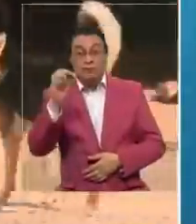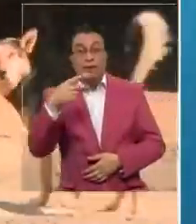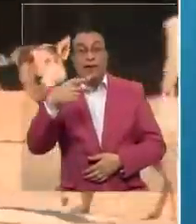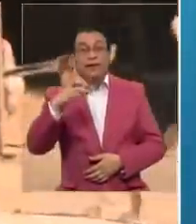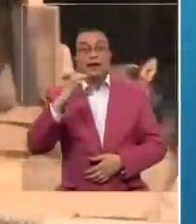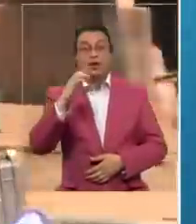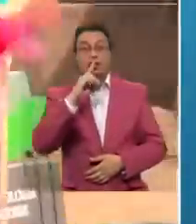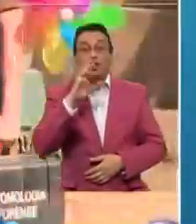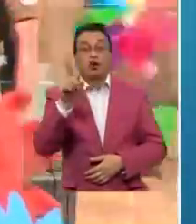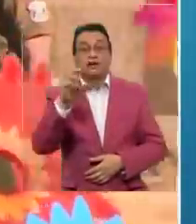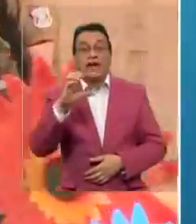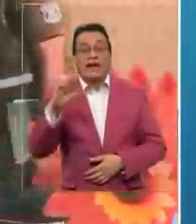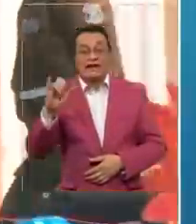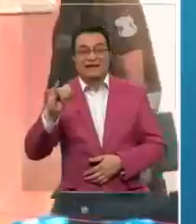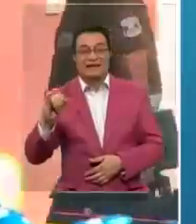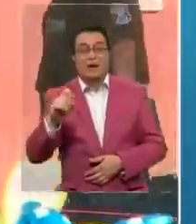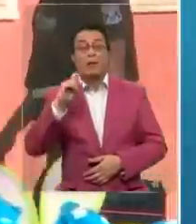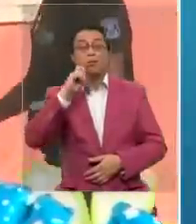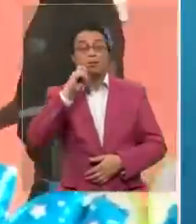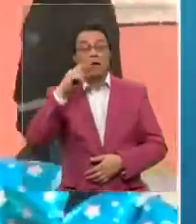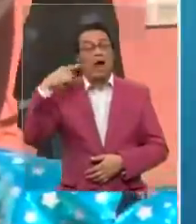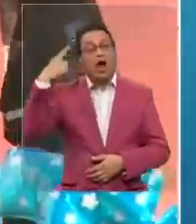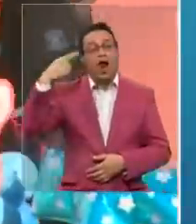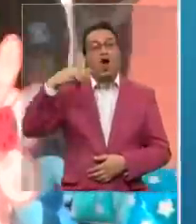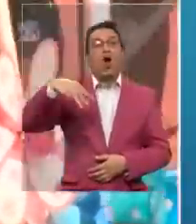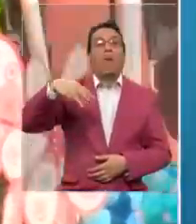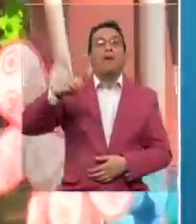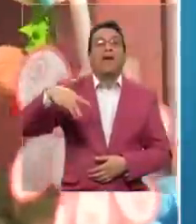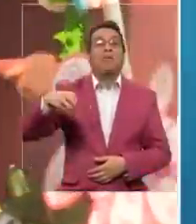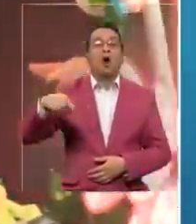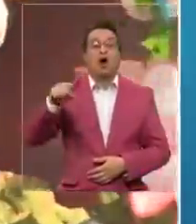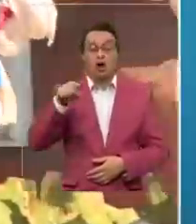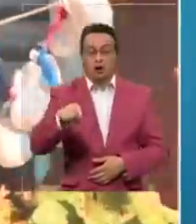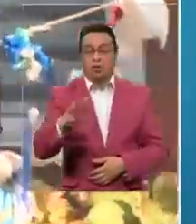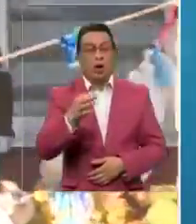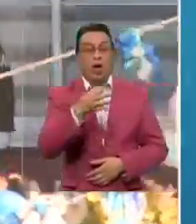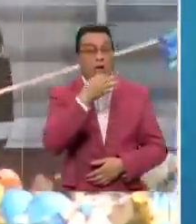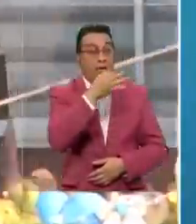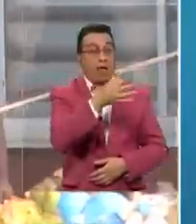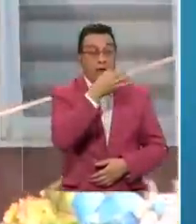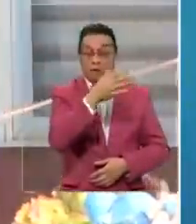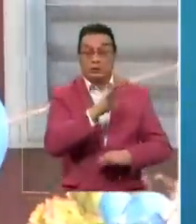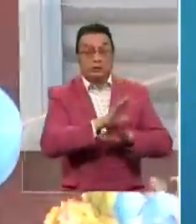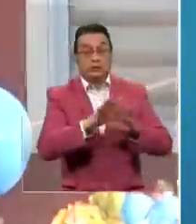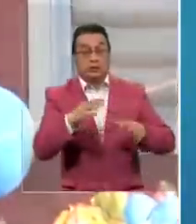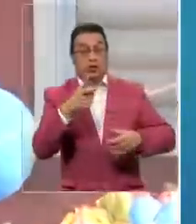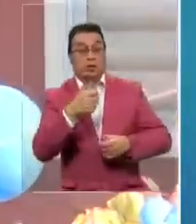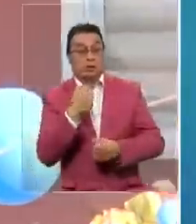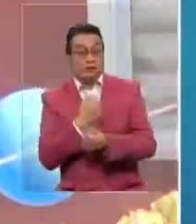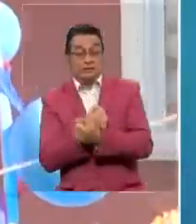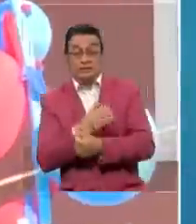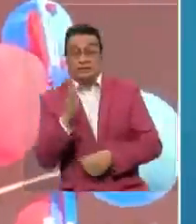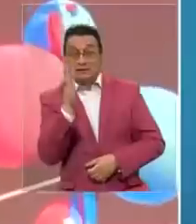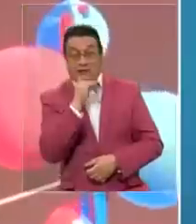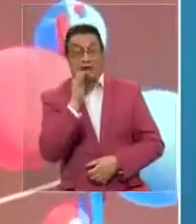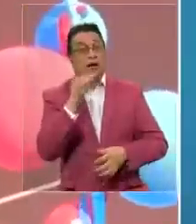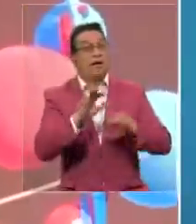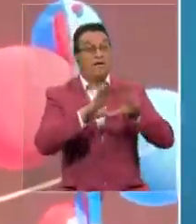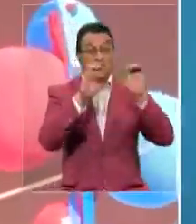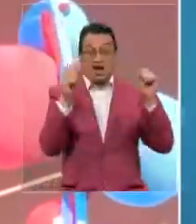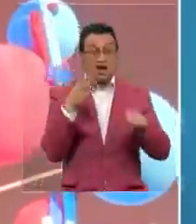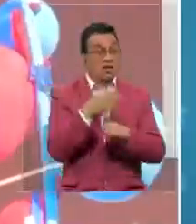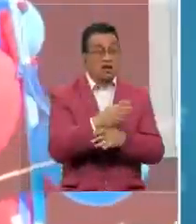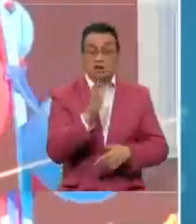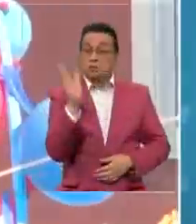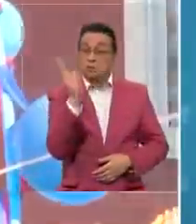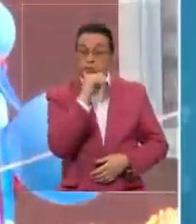Héctor Sáez, alias Loco Memo, quien hasta ahora no ha prestado declaración ni ante la policía ni ante la fiscalía.